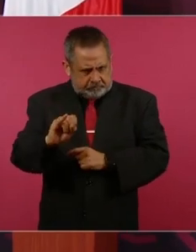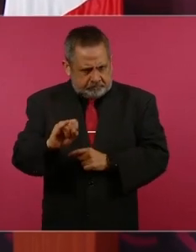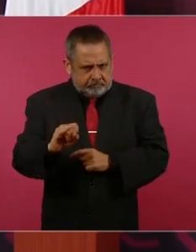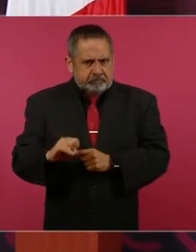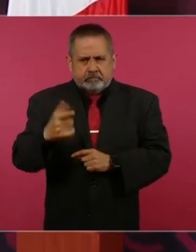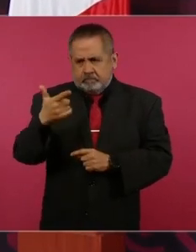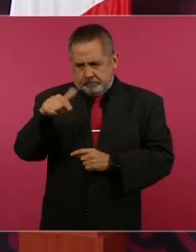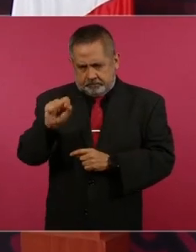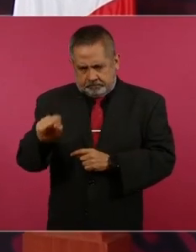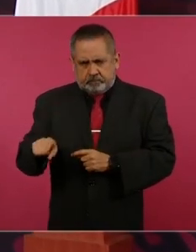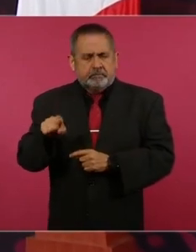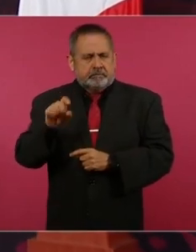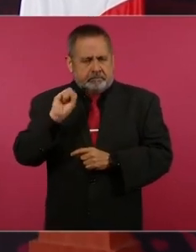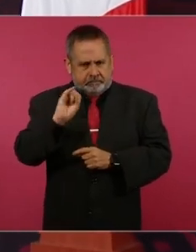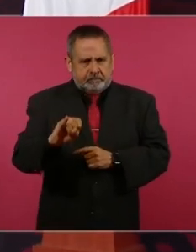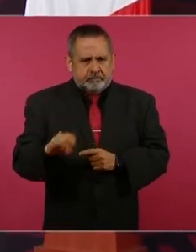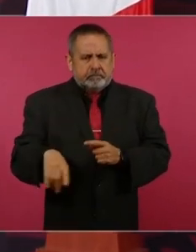Glass,